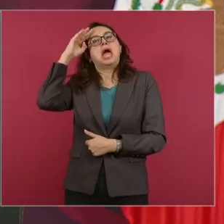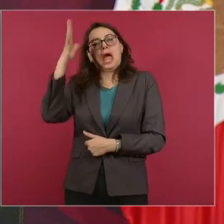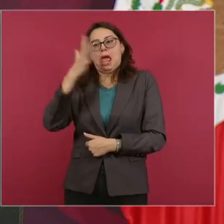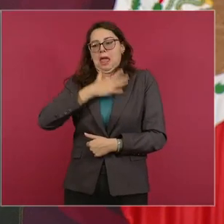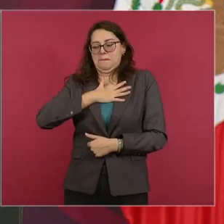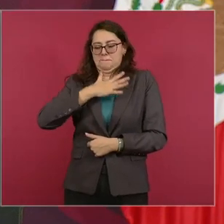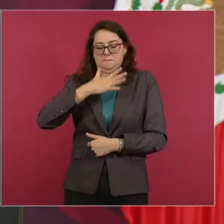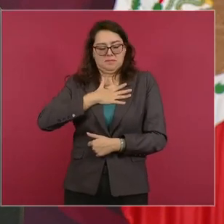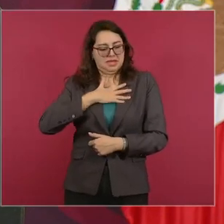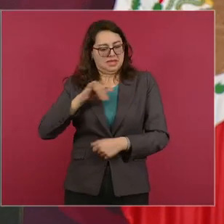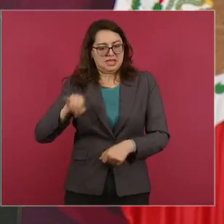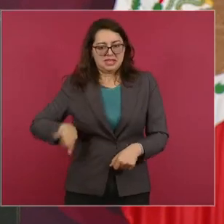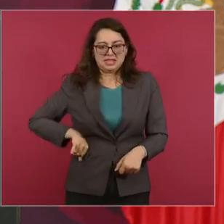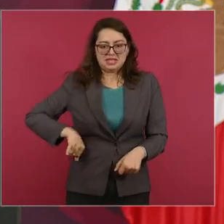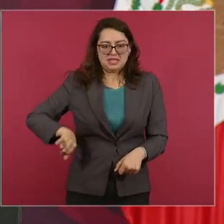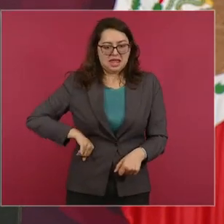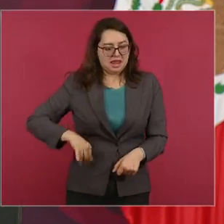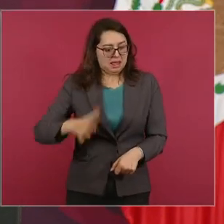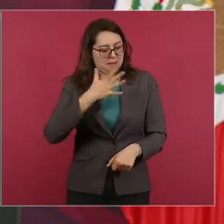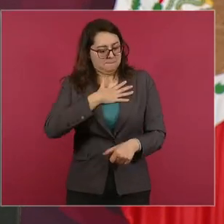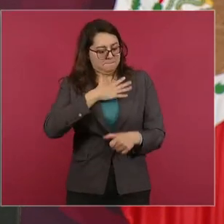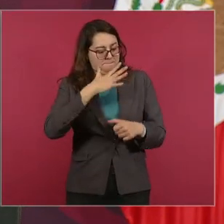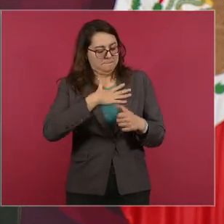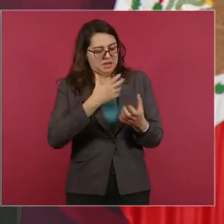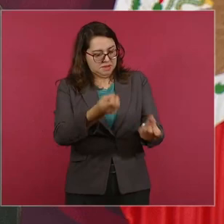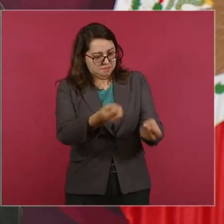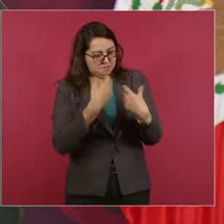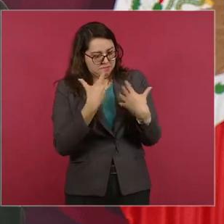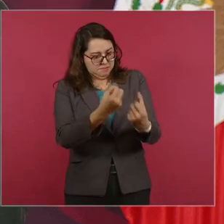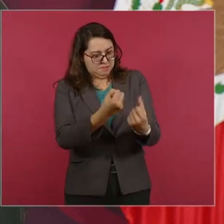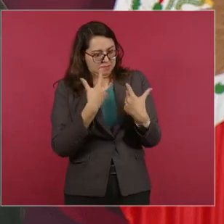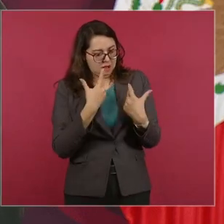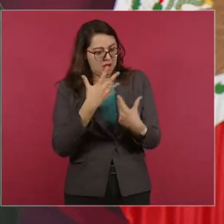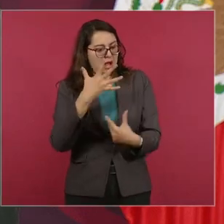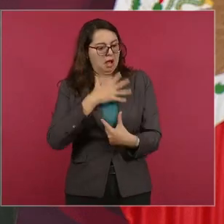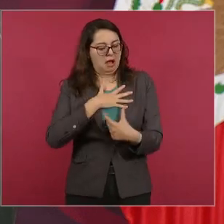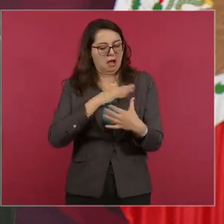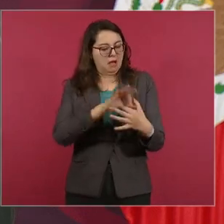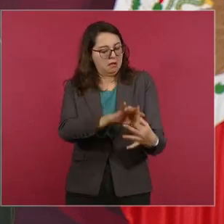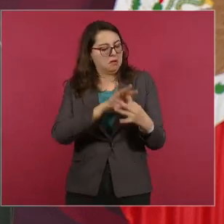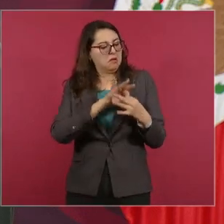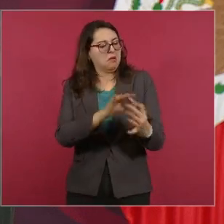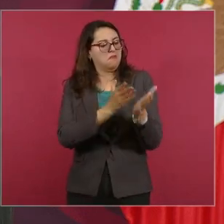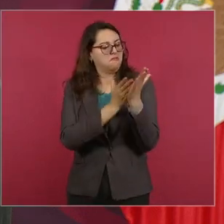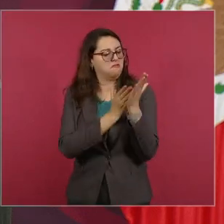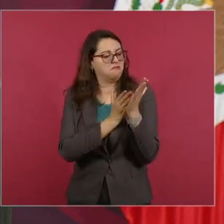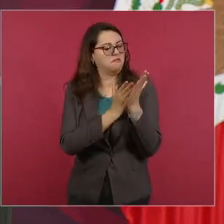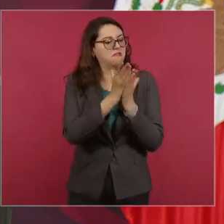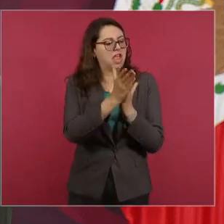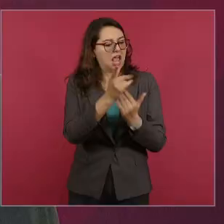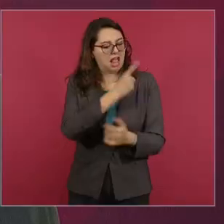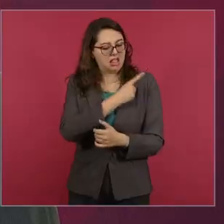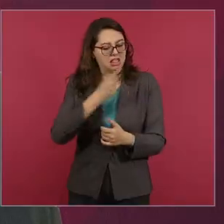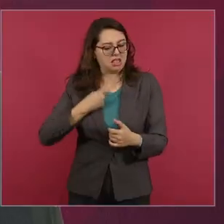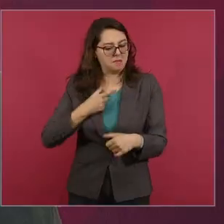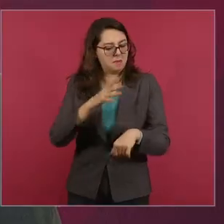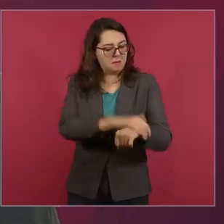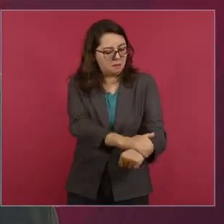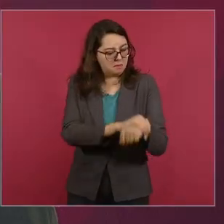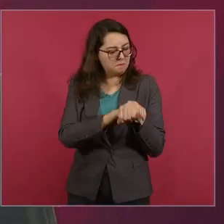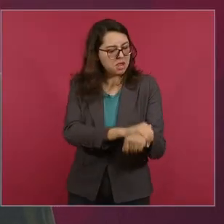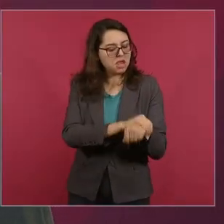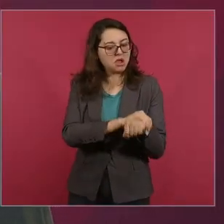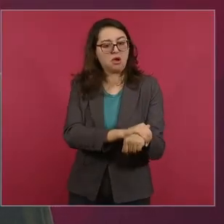la abyección la lealtad dicen algunos puro